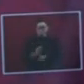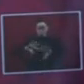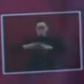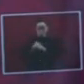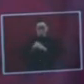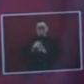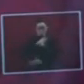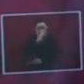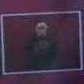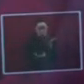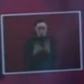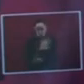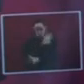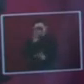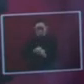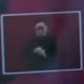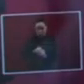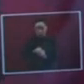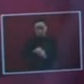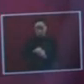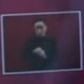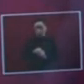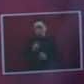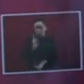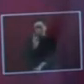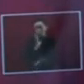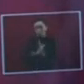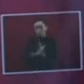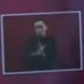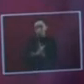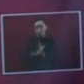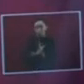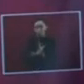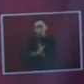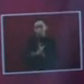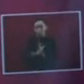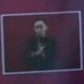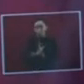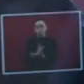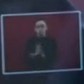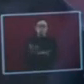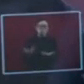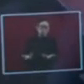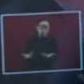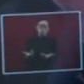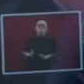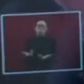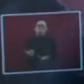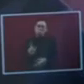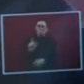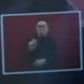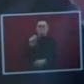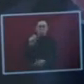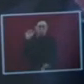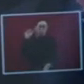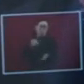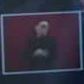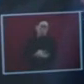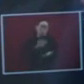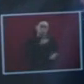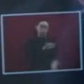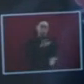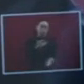compromisos de campaña o muy importantes: la Guardia Nacional, la extinción de dominio, temas que tienen que ver con seguridad, temas que tienen